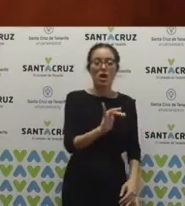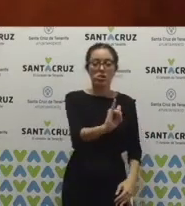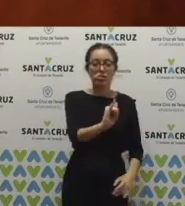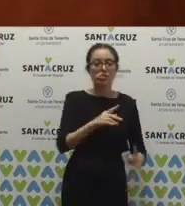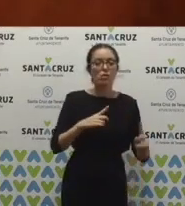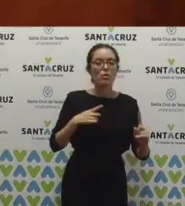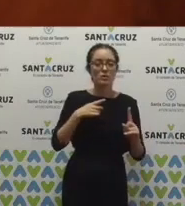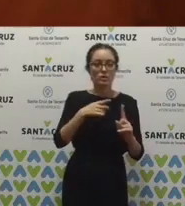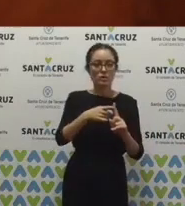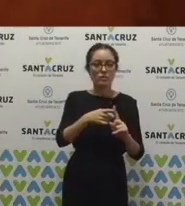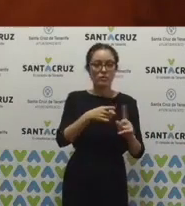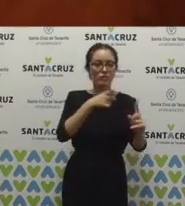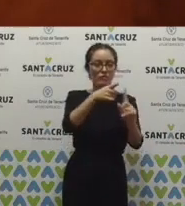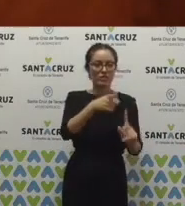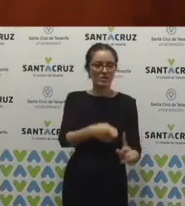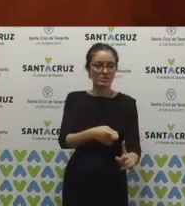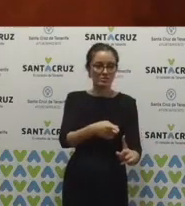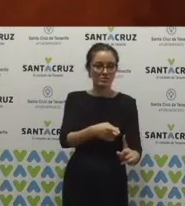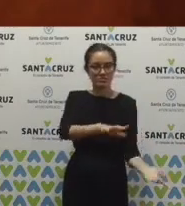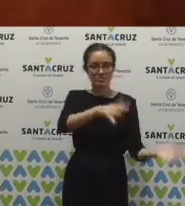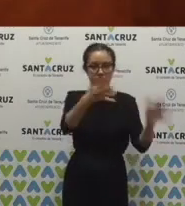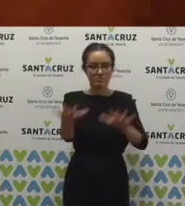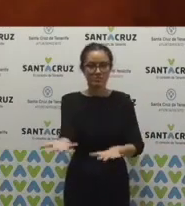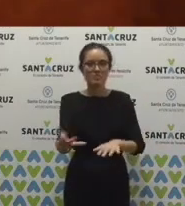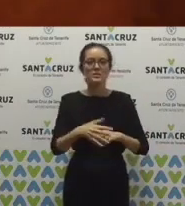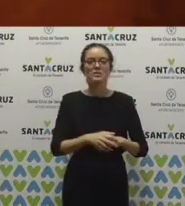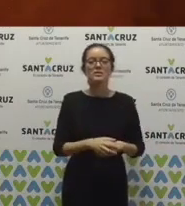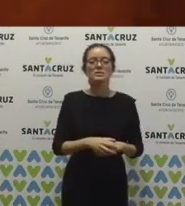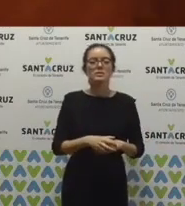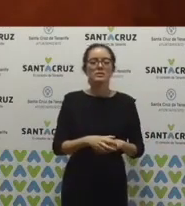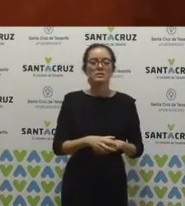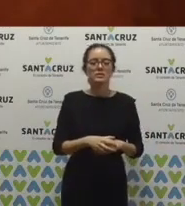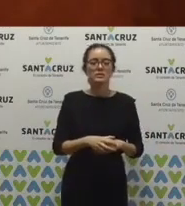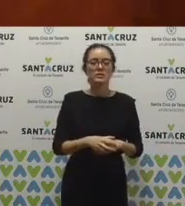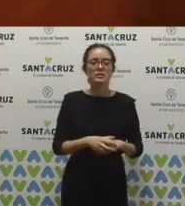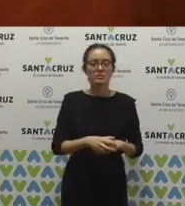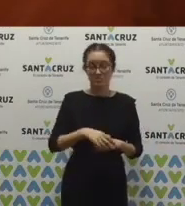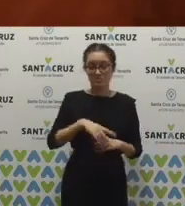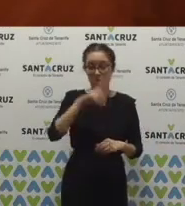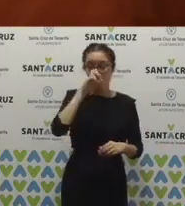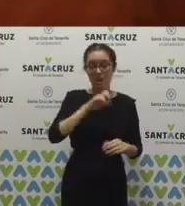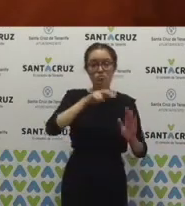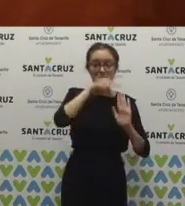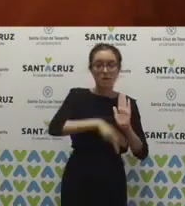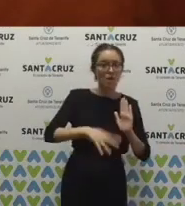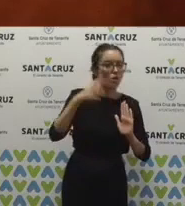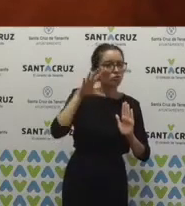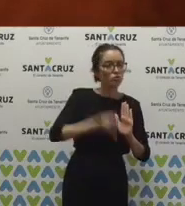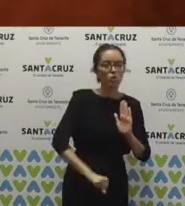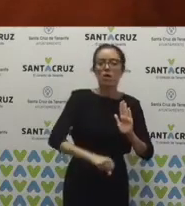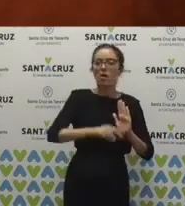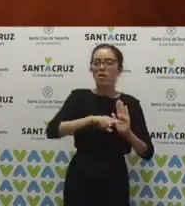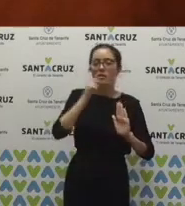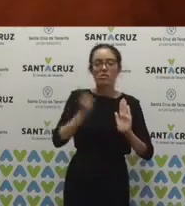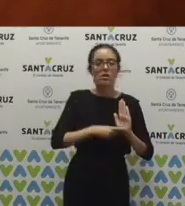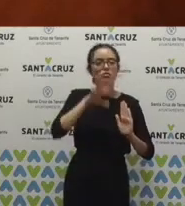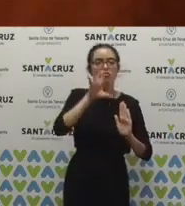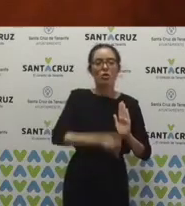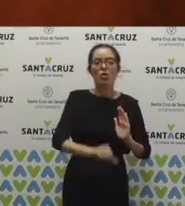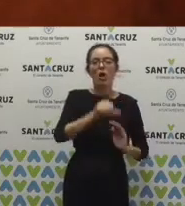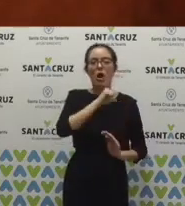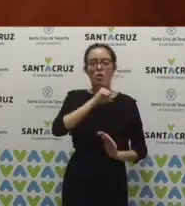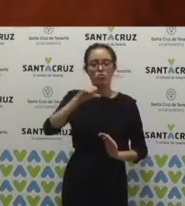de sus fines hay que recordar que todas las normativas todas las leyes protegen la autonomía